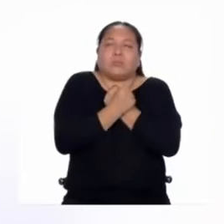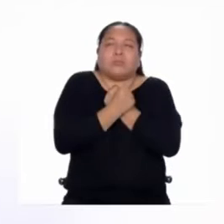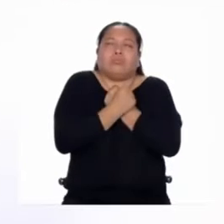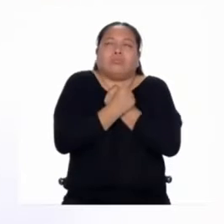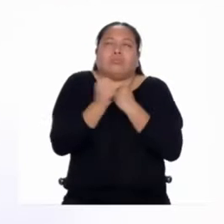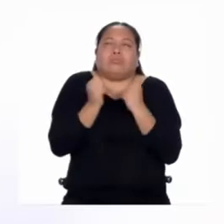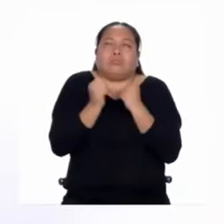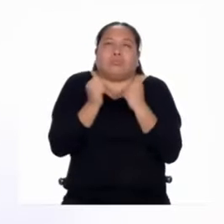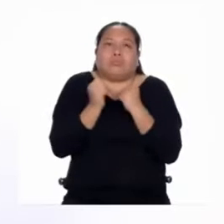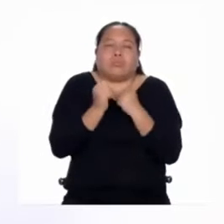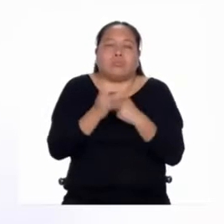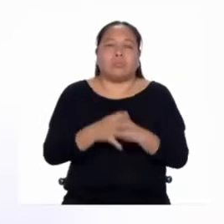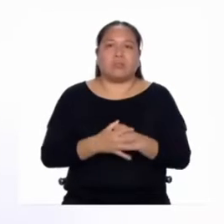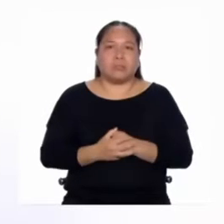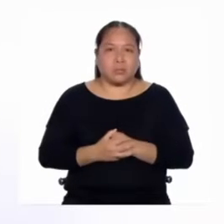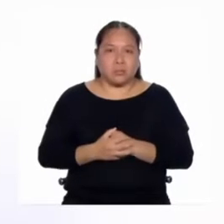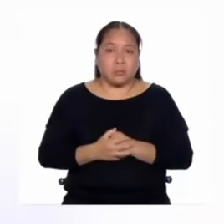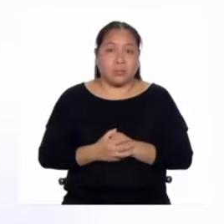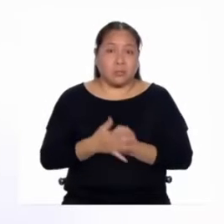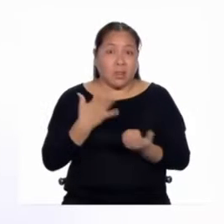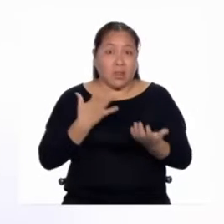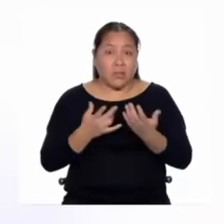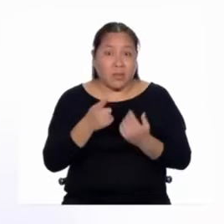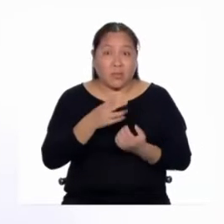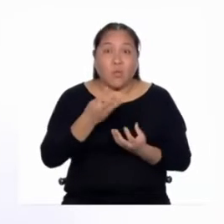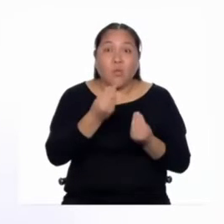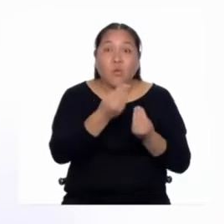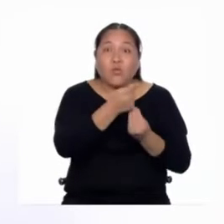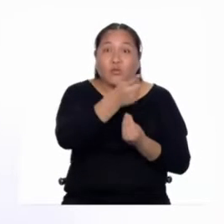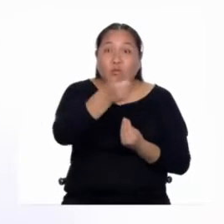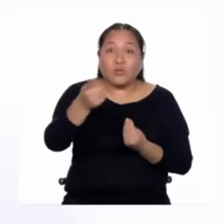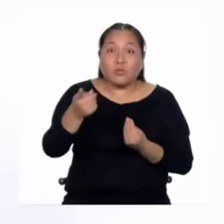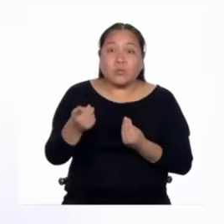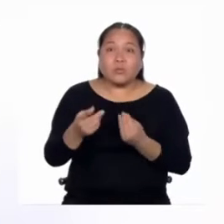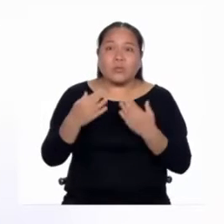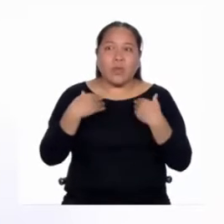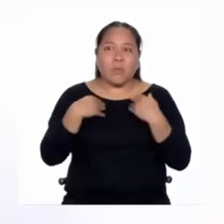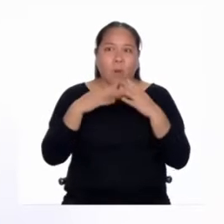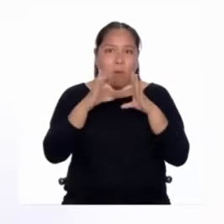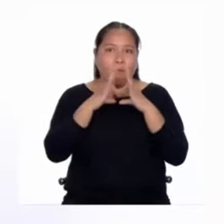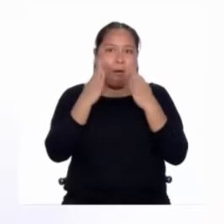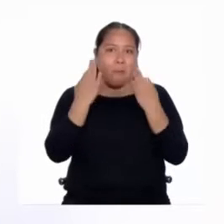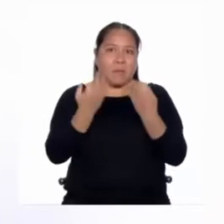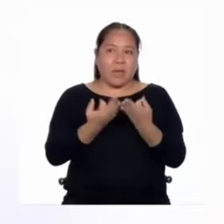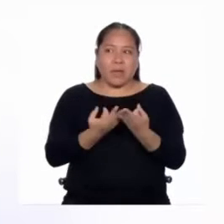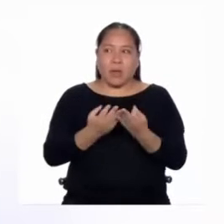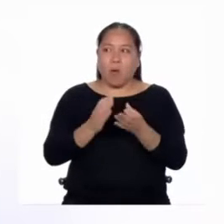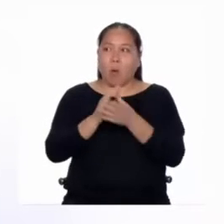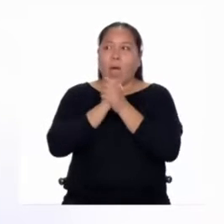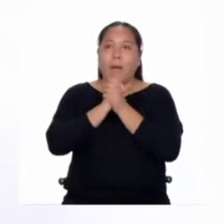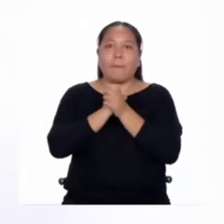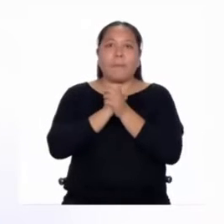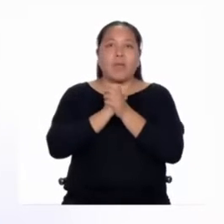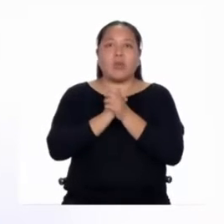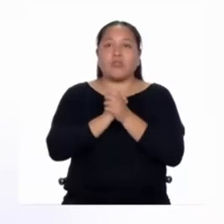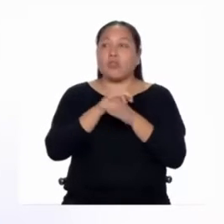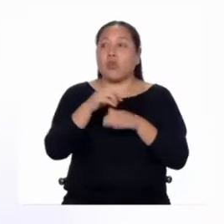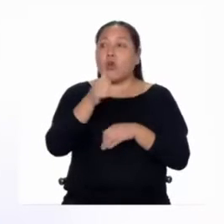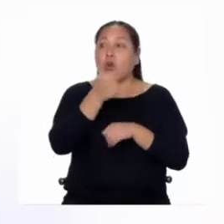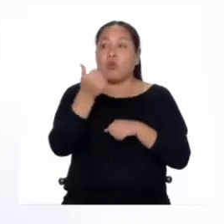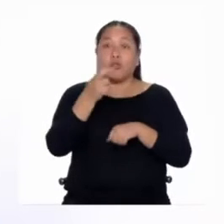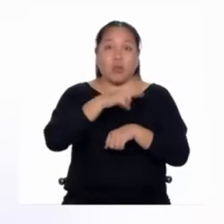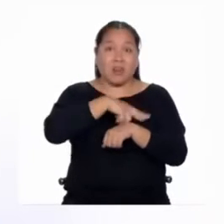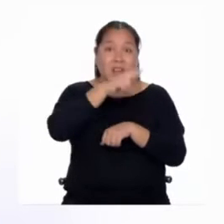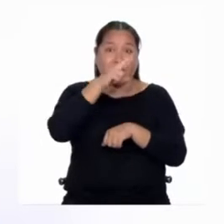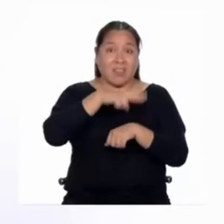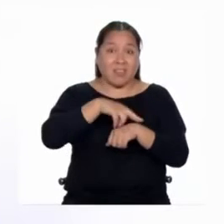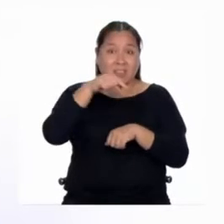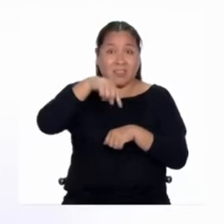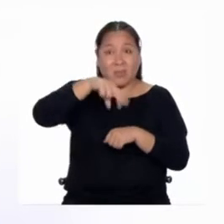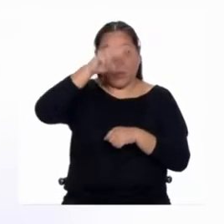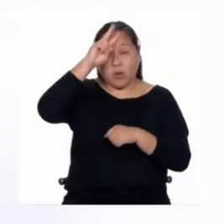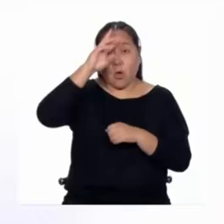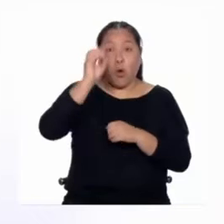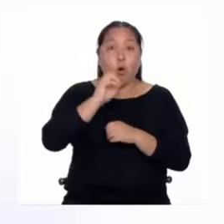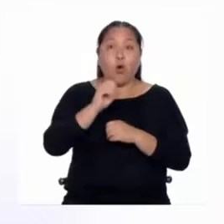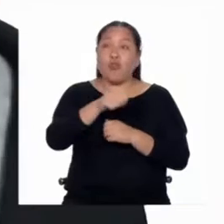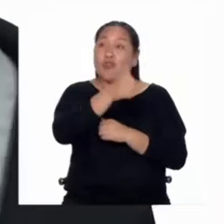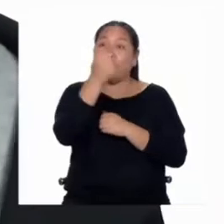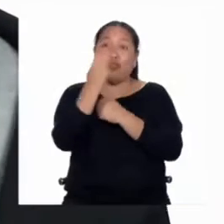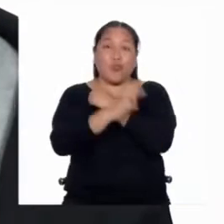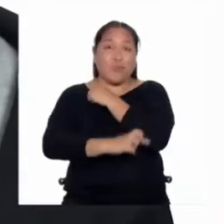parecen dos. Seguro que muchos de nosotros tenemos familia o amigos en diferentes regiones del Perú, o incluso en el